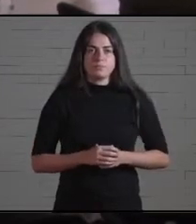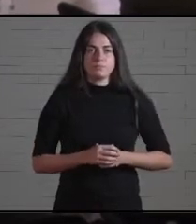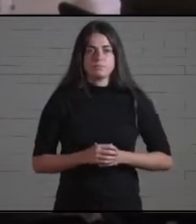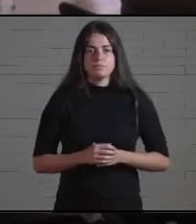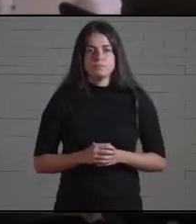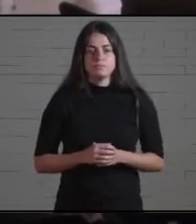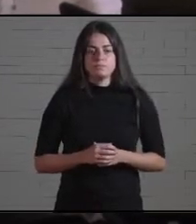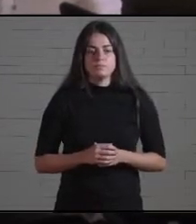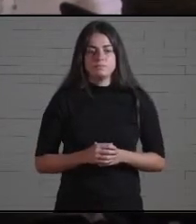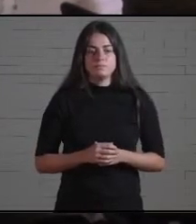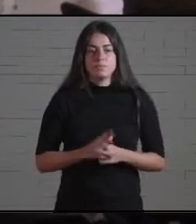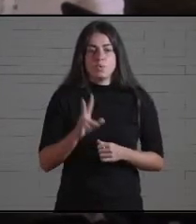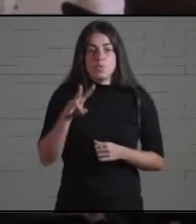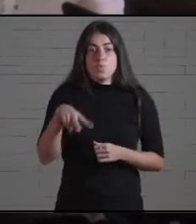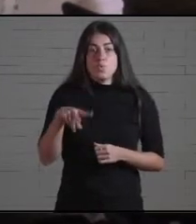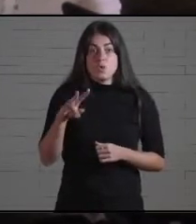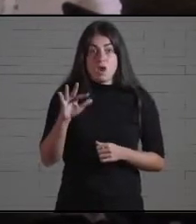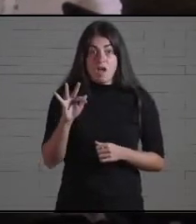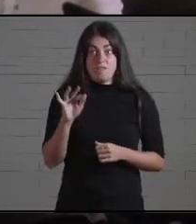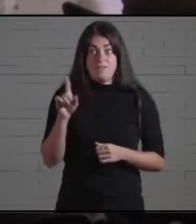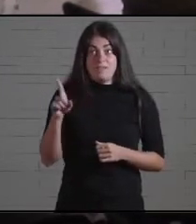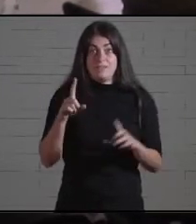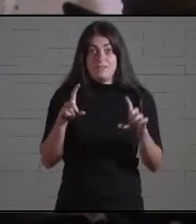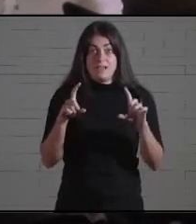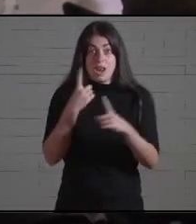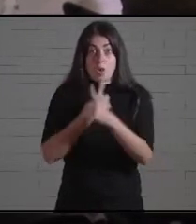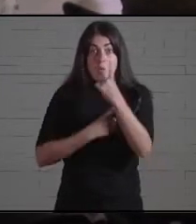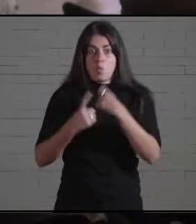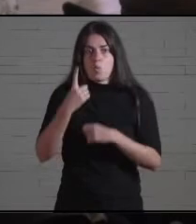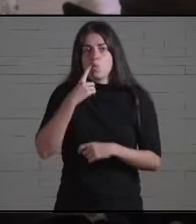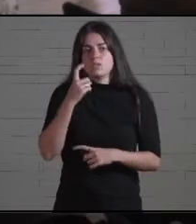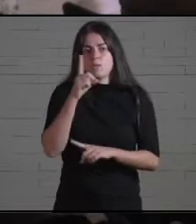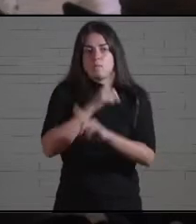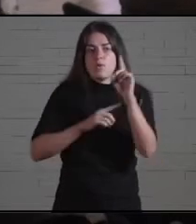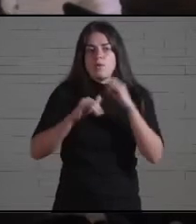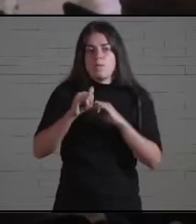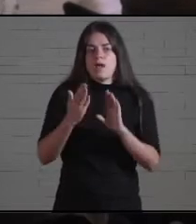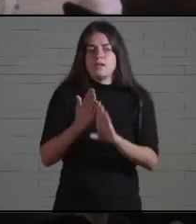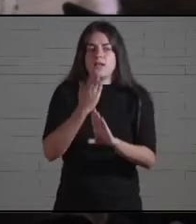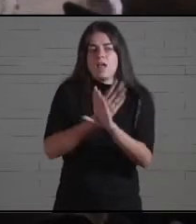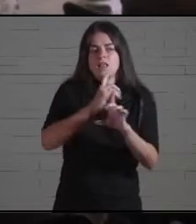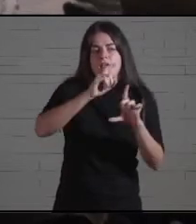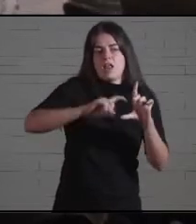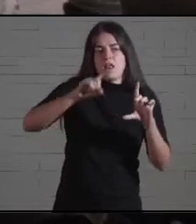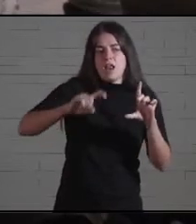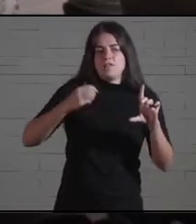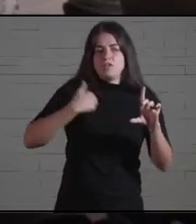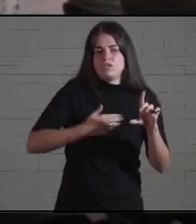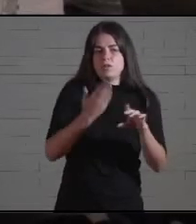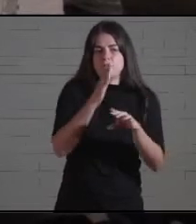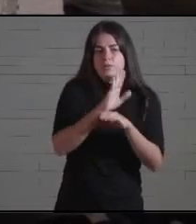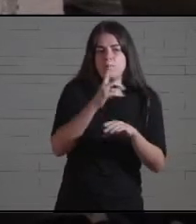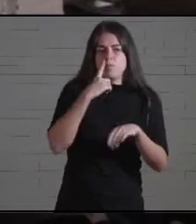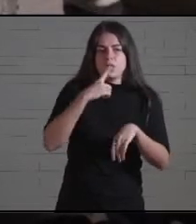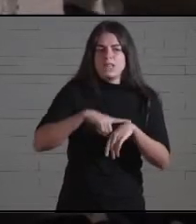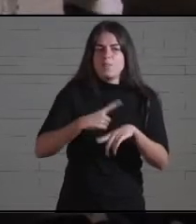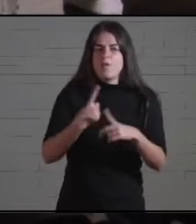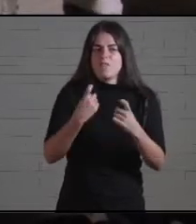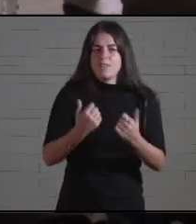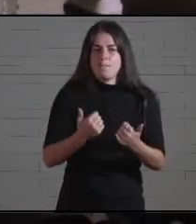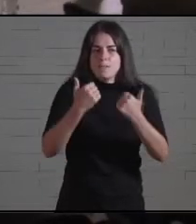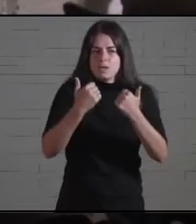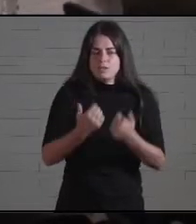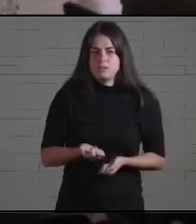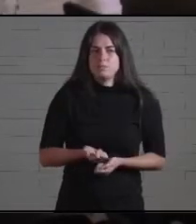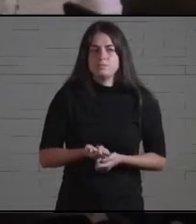Según la encuesta UNAF, tenemos este problema que ya ha mostrado antes el gráfico de falta de tiempo, sobre